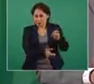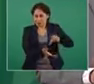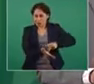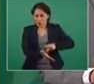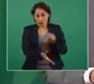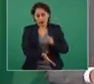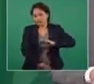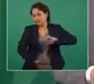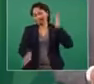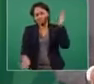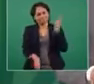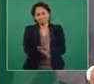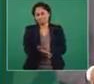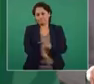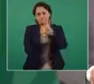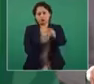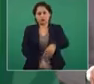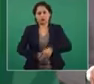esas conductas.